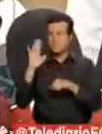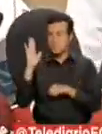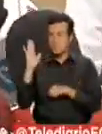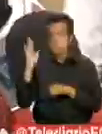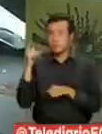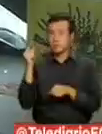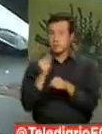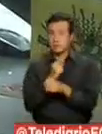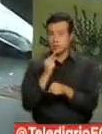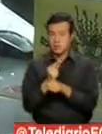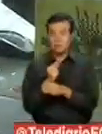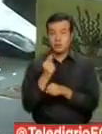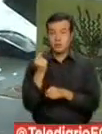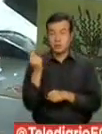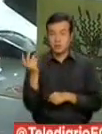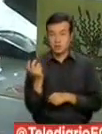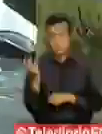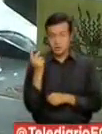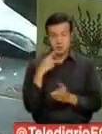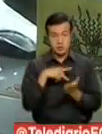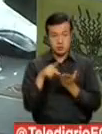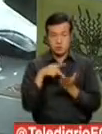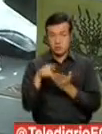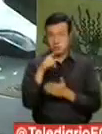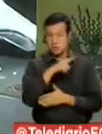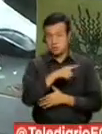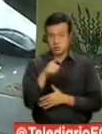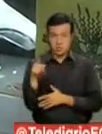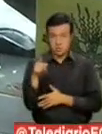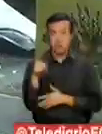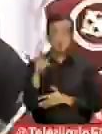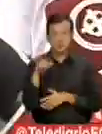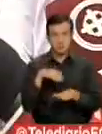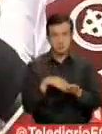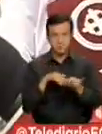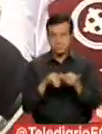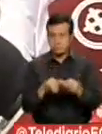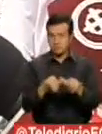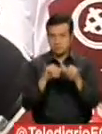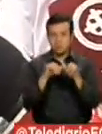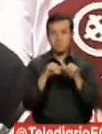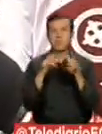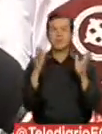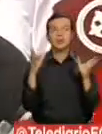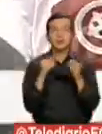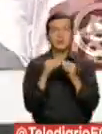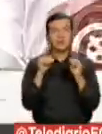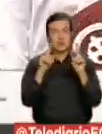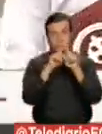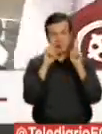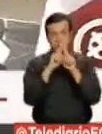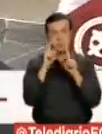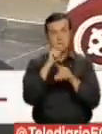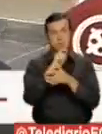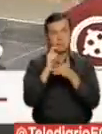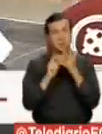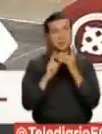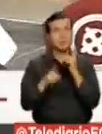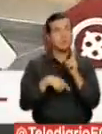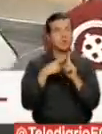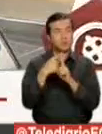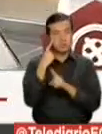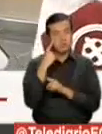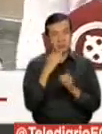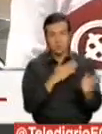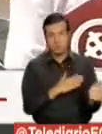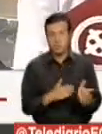nivel gerencial. Las liquidaciones para los empleados, según Enderica, están garantizadas. Los recursos los tienen las empresas. Necesidad adicional, pues, que no